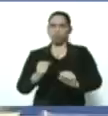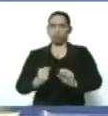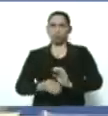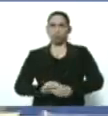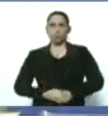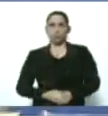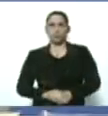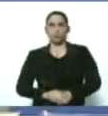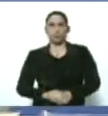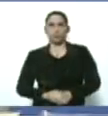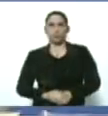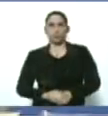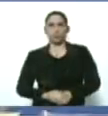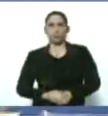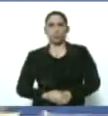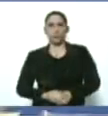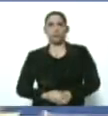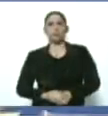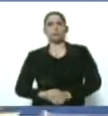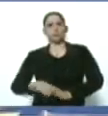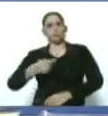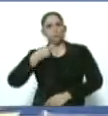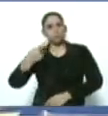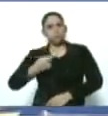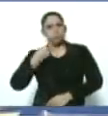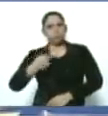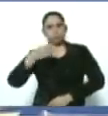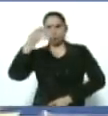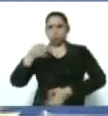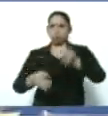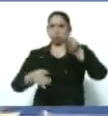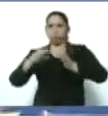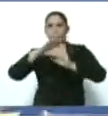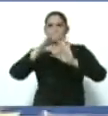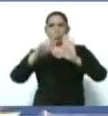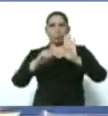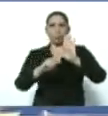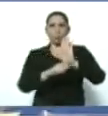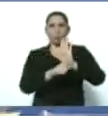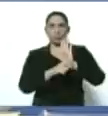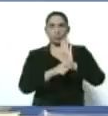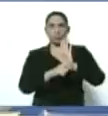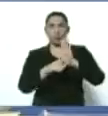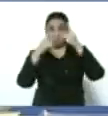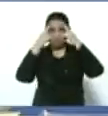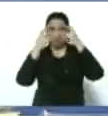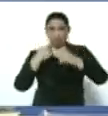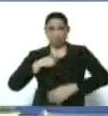contundentes argumentos jurídicos constitucionales. Ella es una experta,